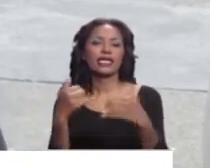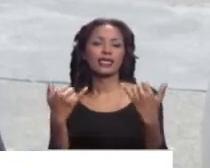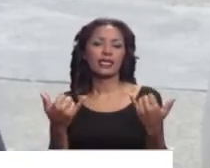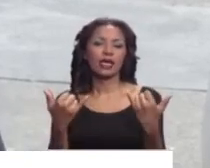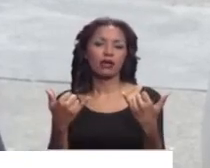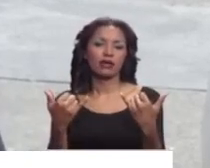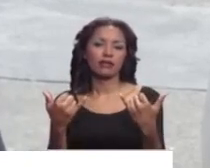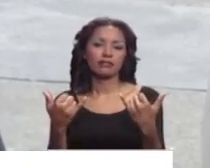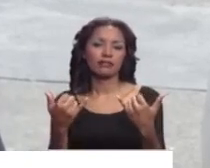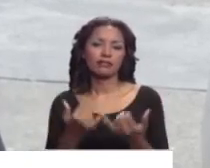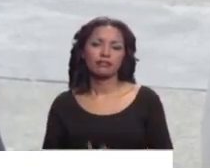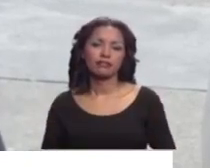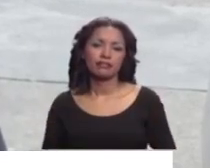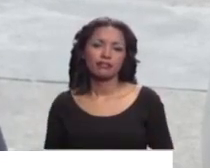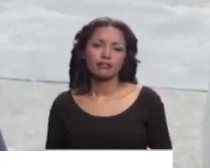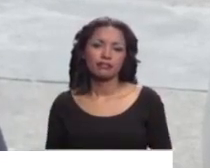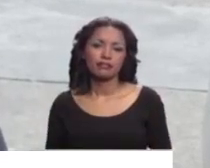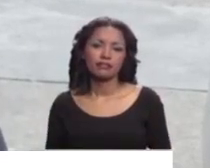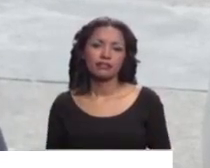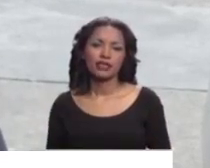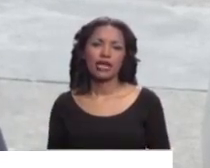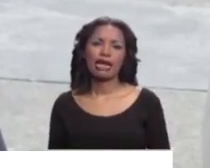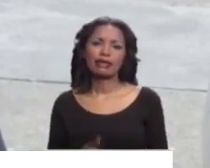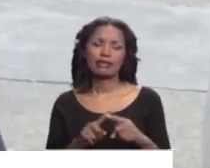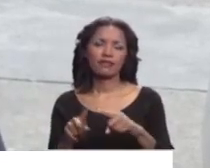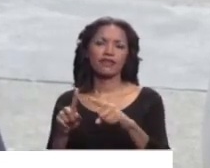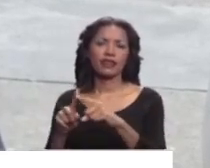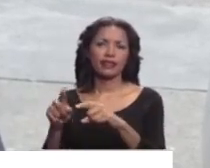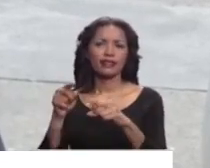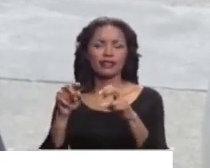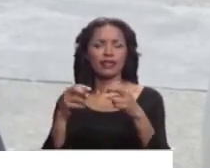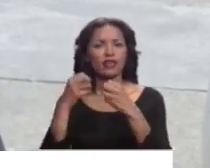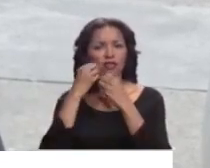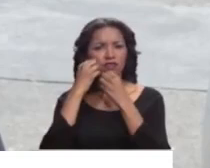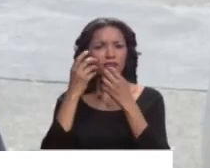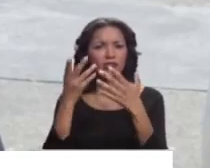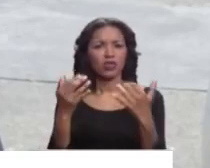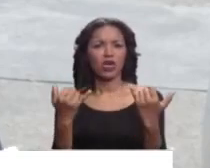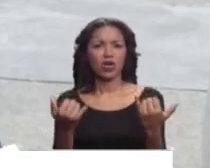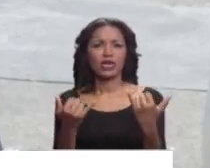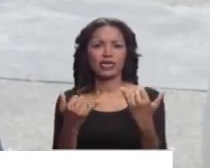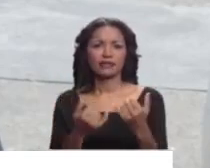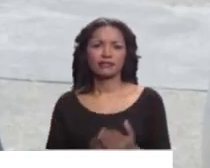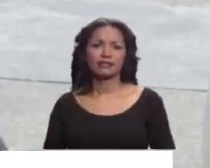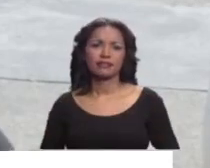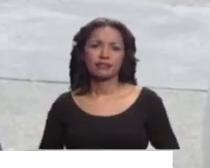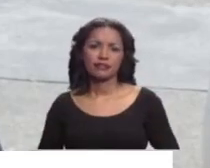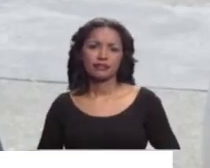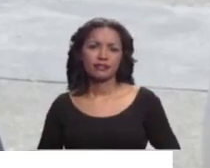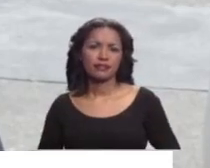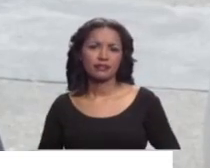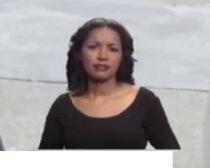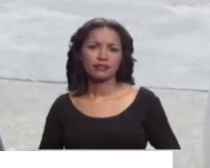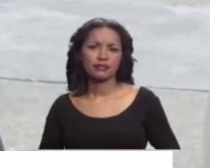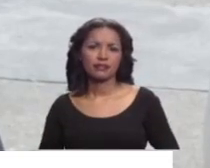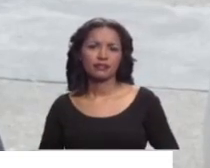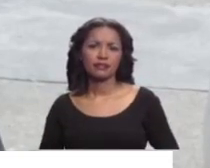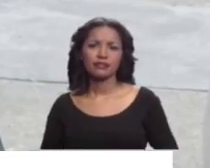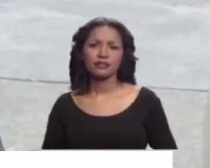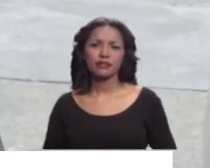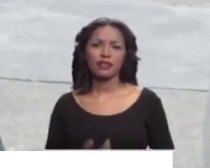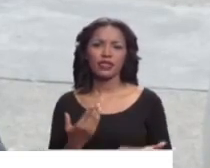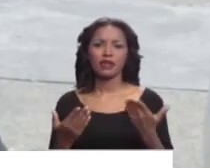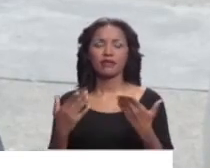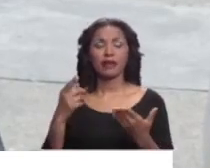momentos varias informaciones que se están desarrollando y se están confirmando, lo cual nos da la